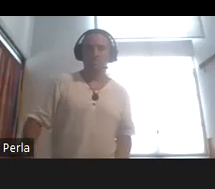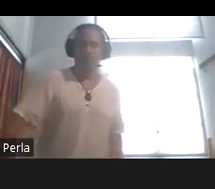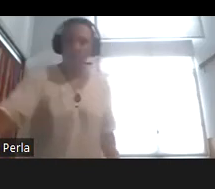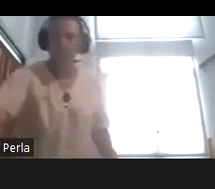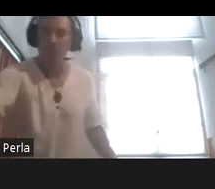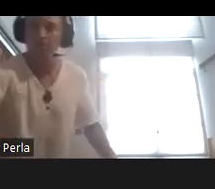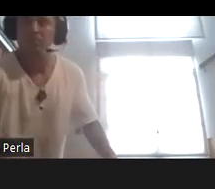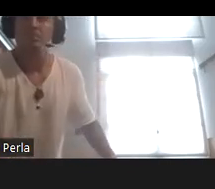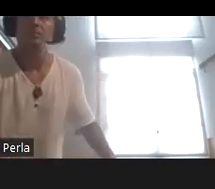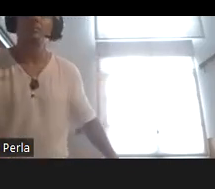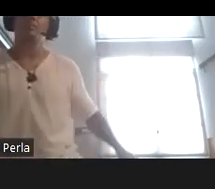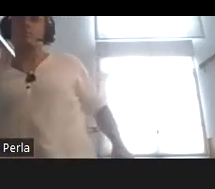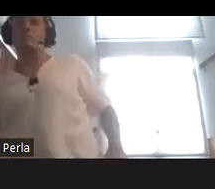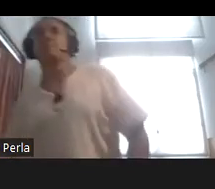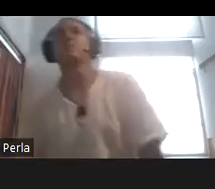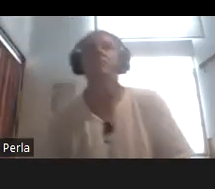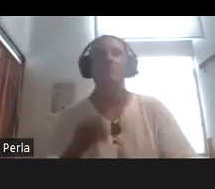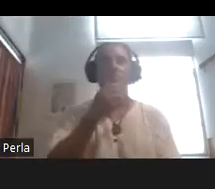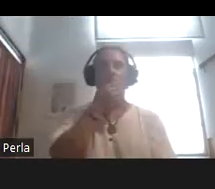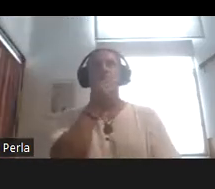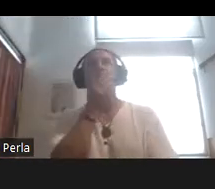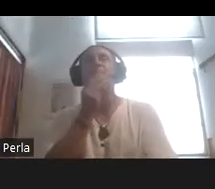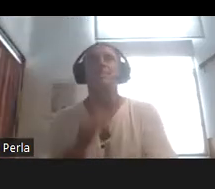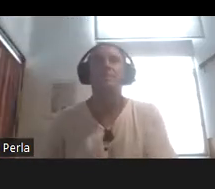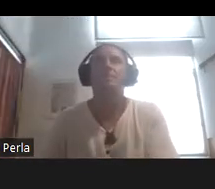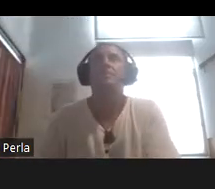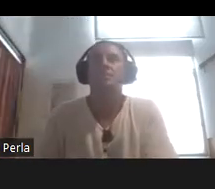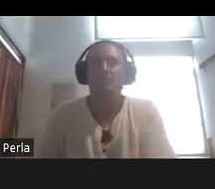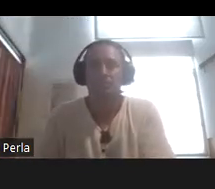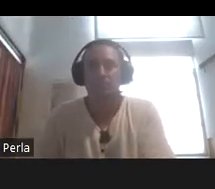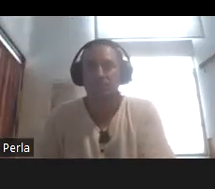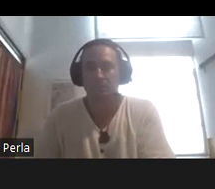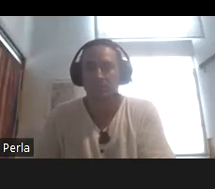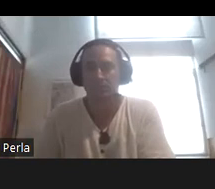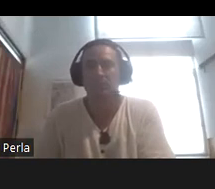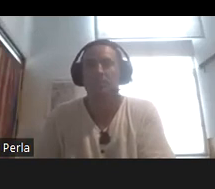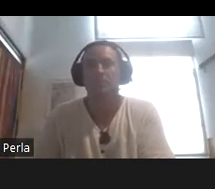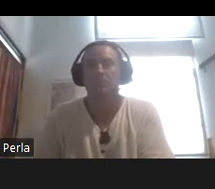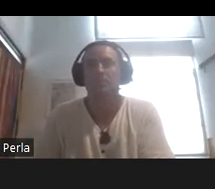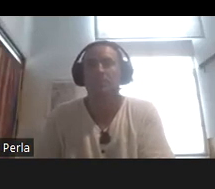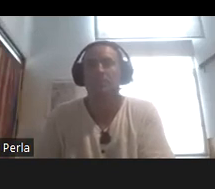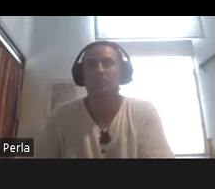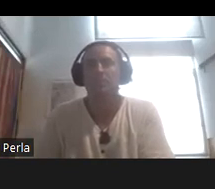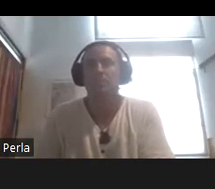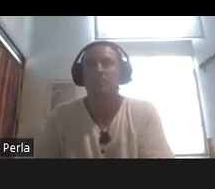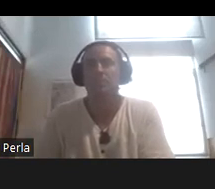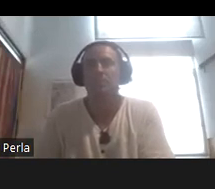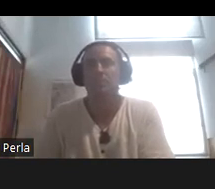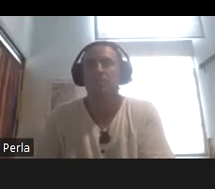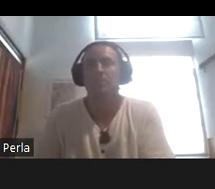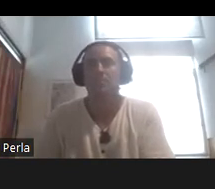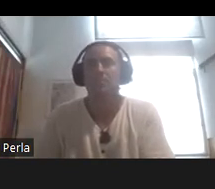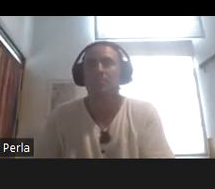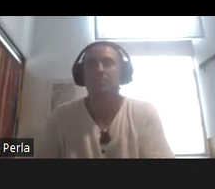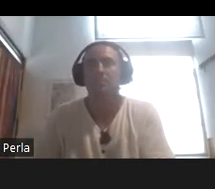estamos dando ese apoyo. ¿Para qué? Para que surja totalmente una acción climática, pero con